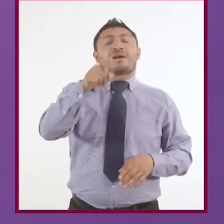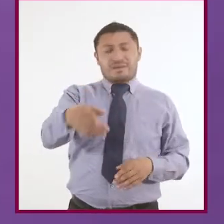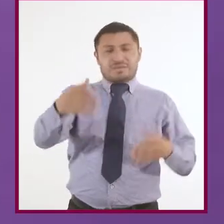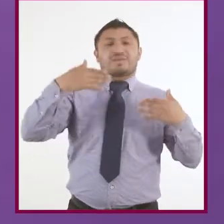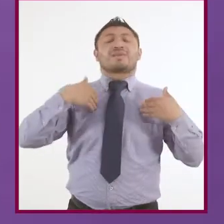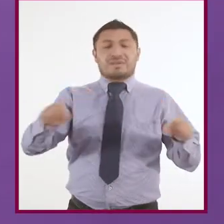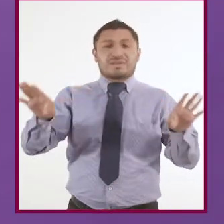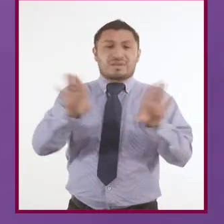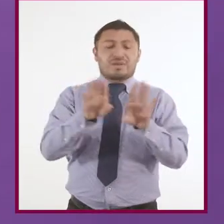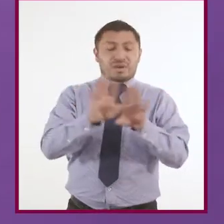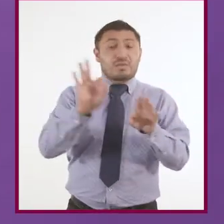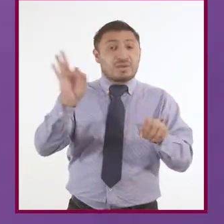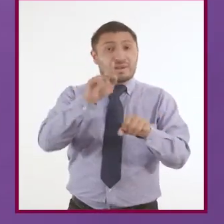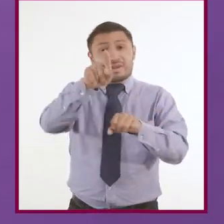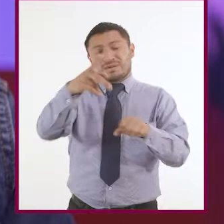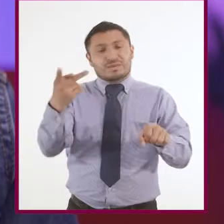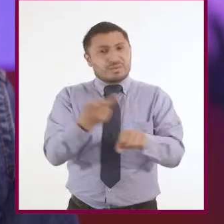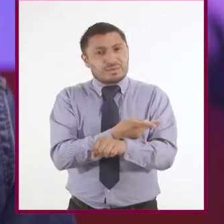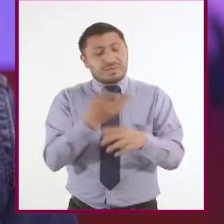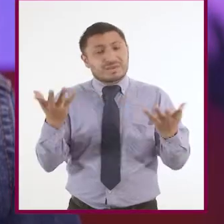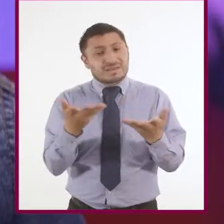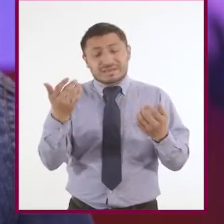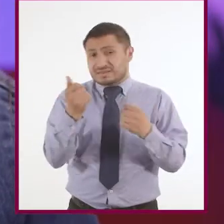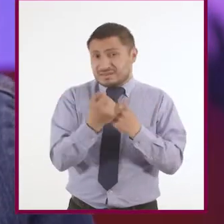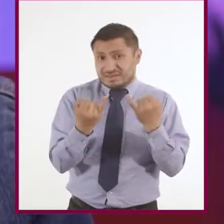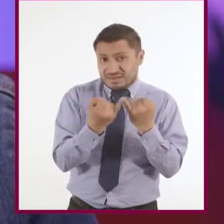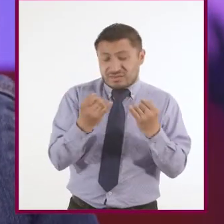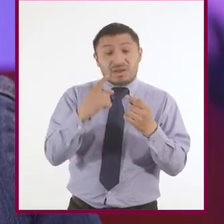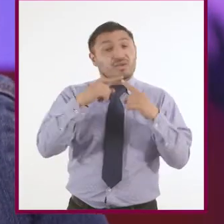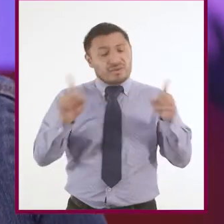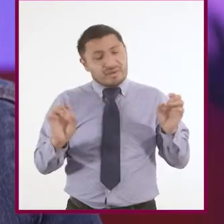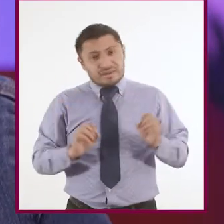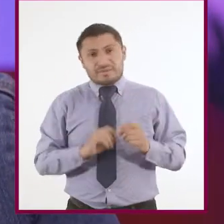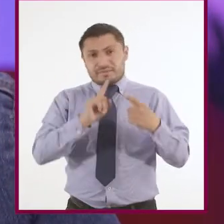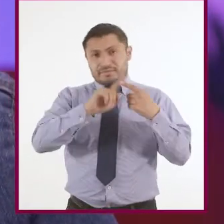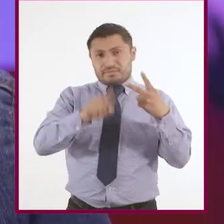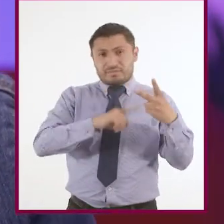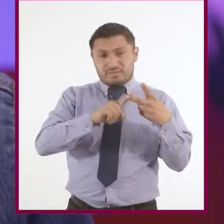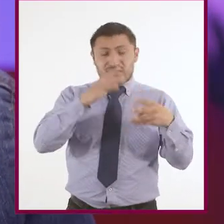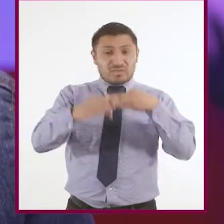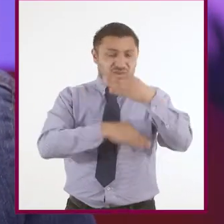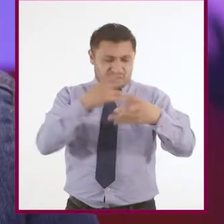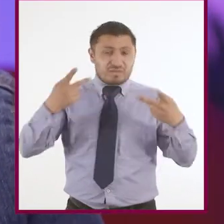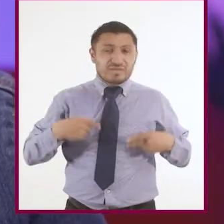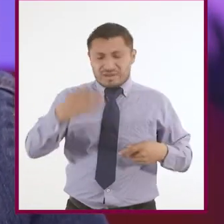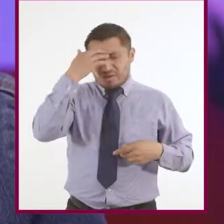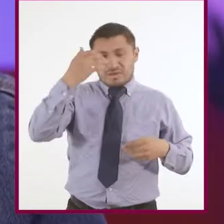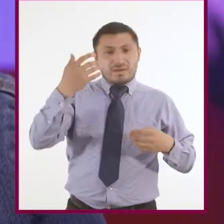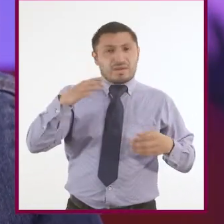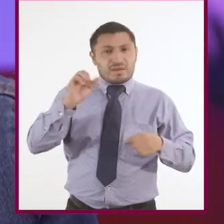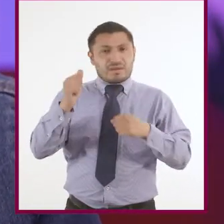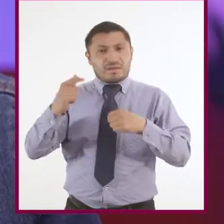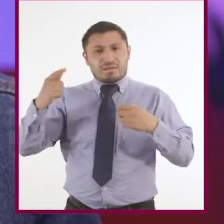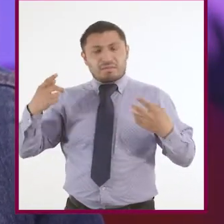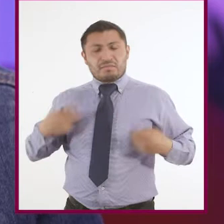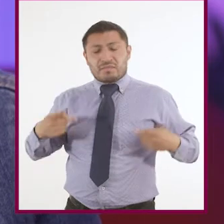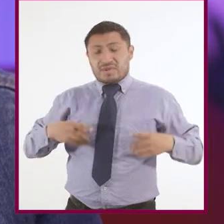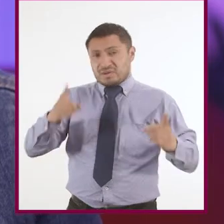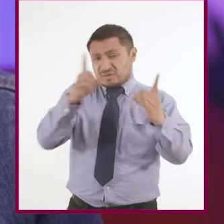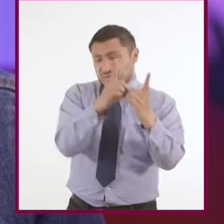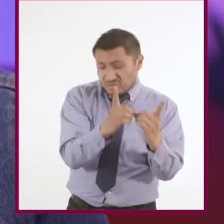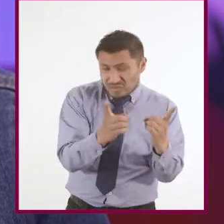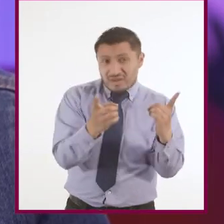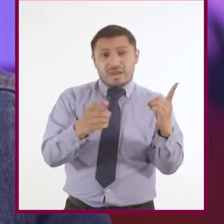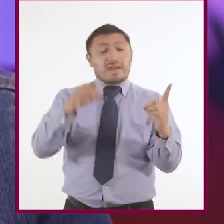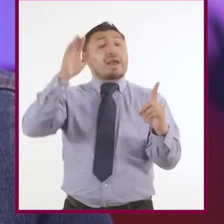cómo reaccionaríamos nosotros mismos. 2. Todas y todos conocemos a alguien que tiene más experiencia o es más prudente que nosotros. A